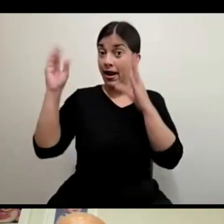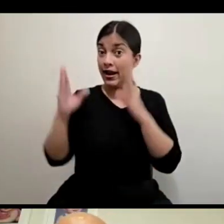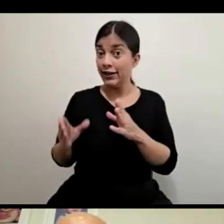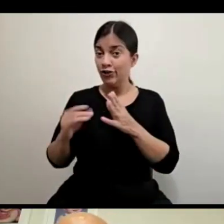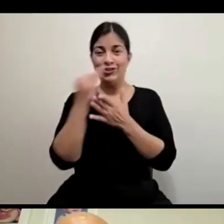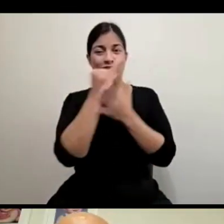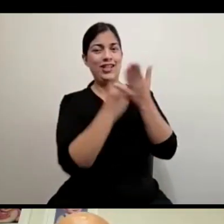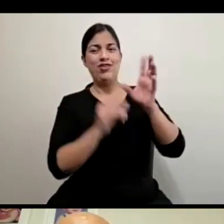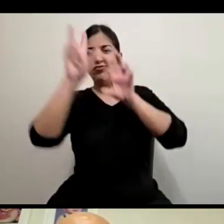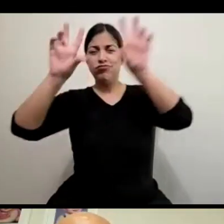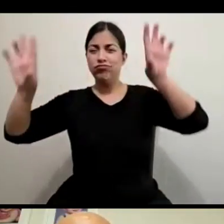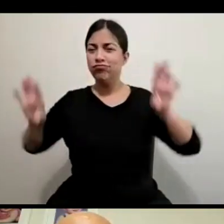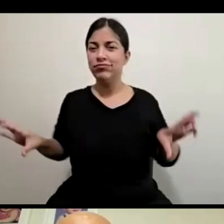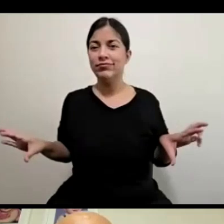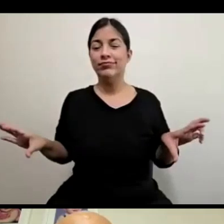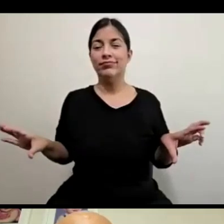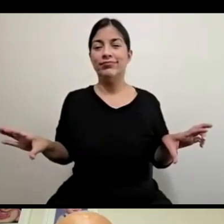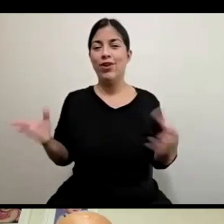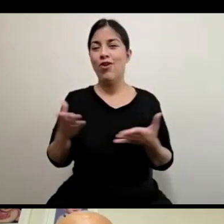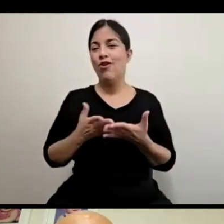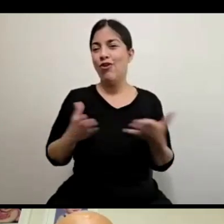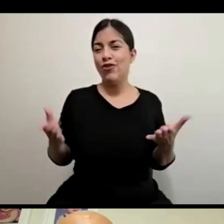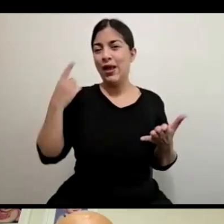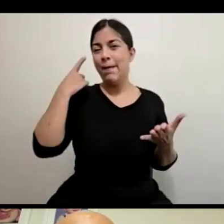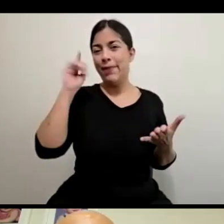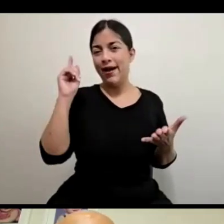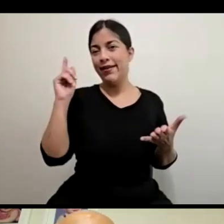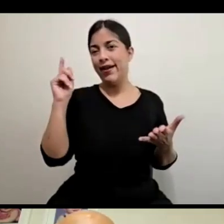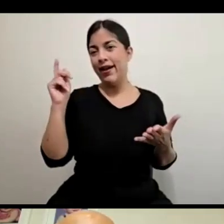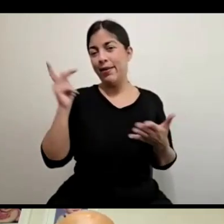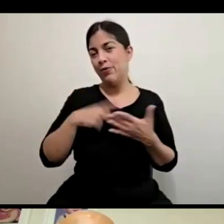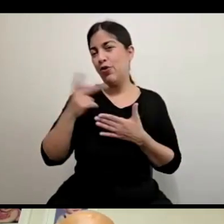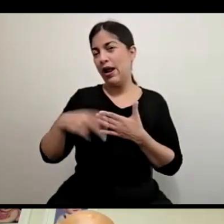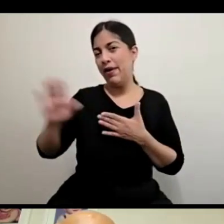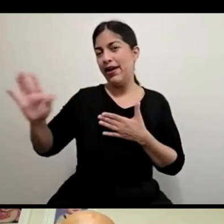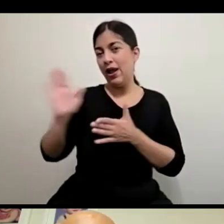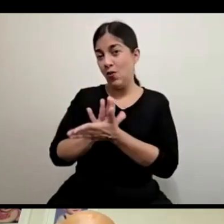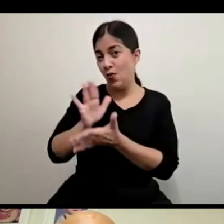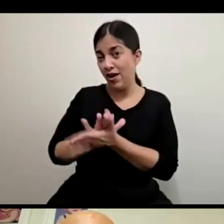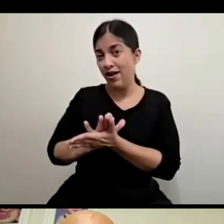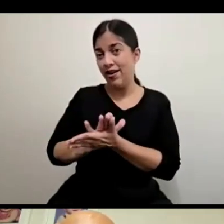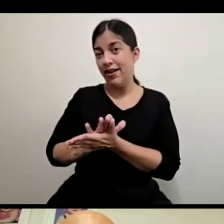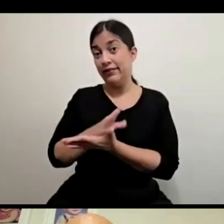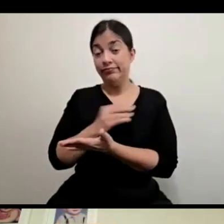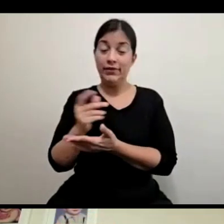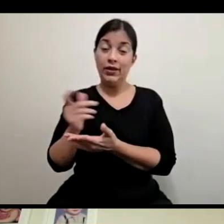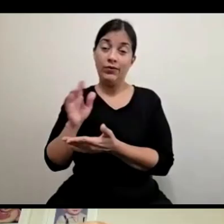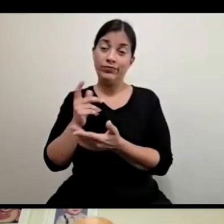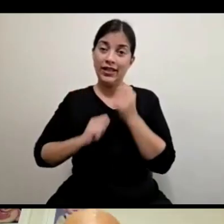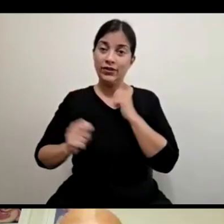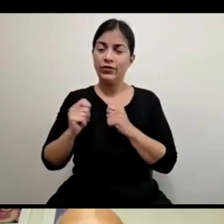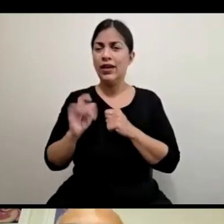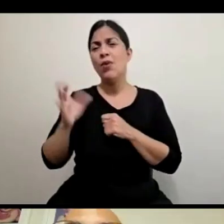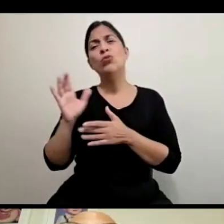gustó, haciendo cositas para los programas de la escuela. La escuela tenía un teatro, así que un cine que se